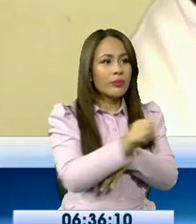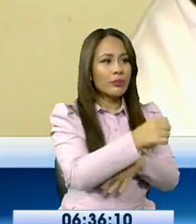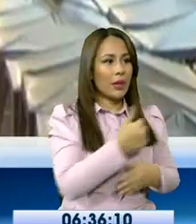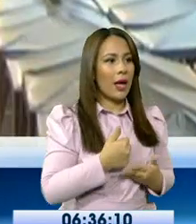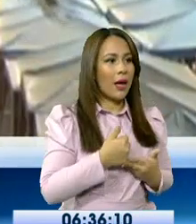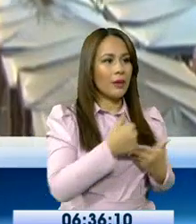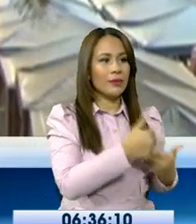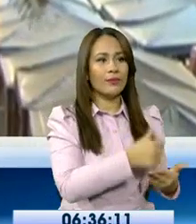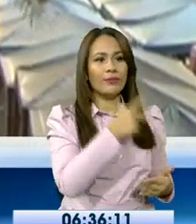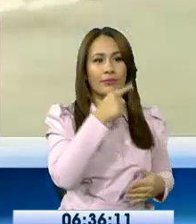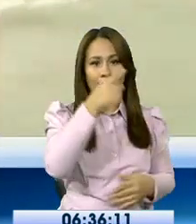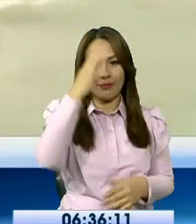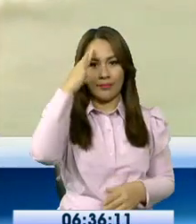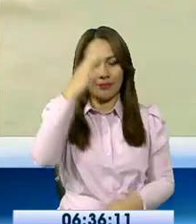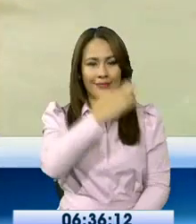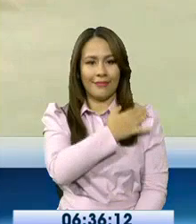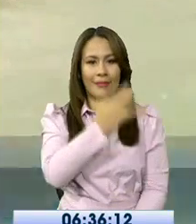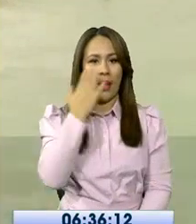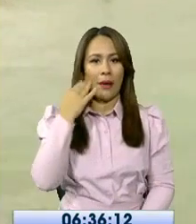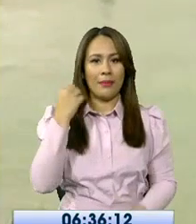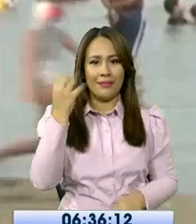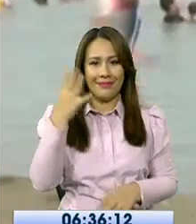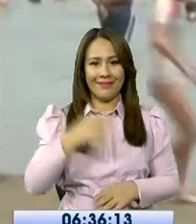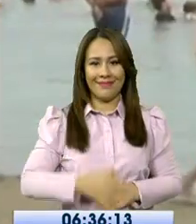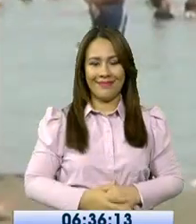inmediata. Informó Roselena Vascones.